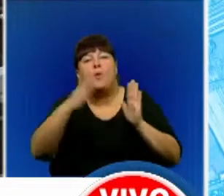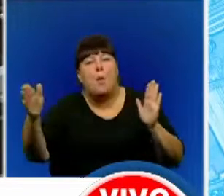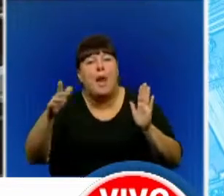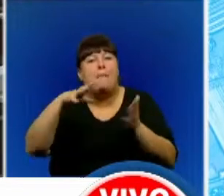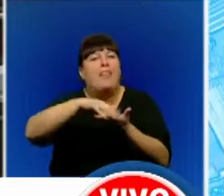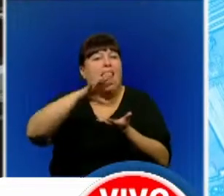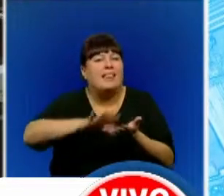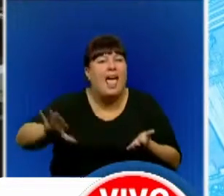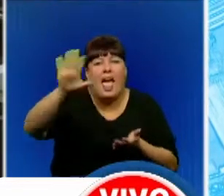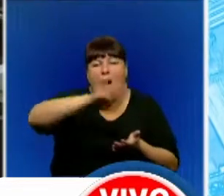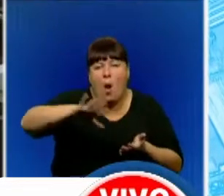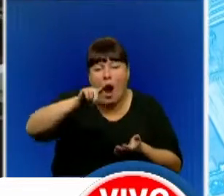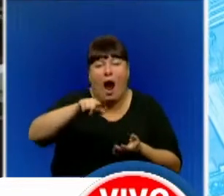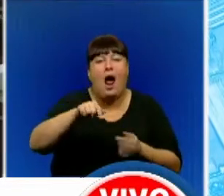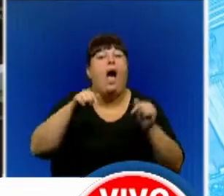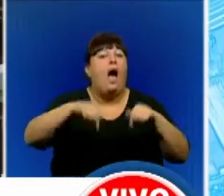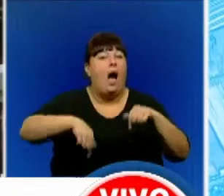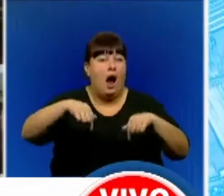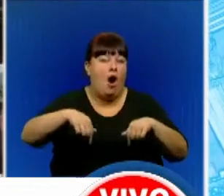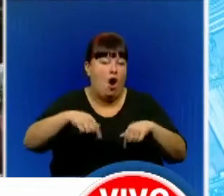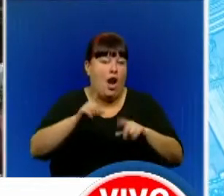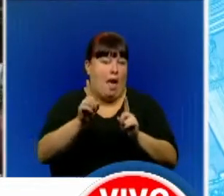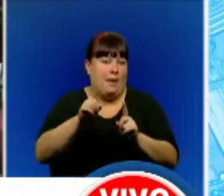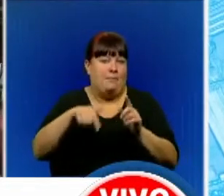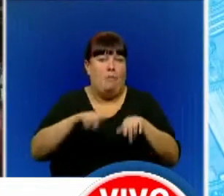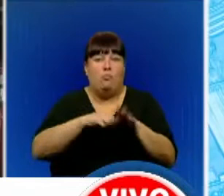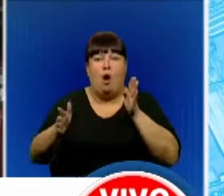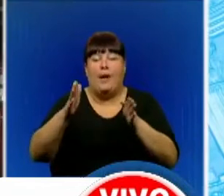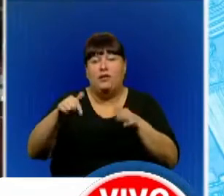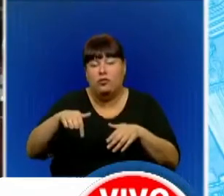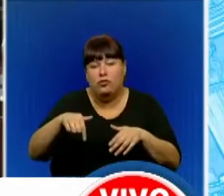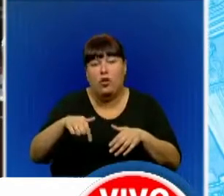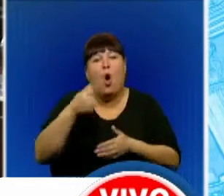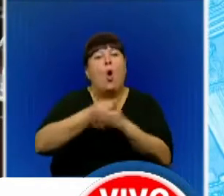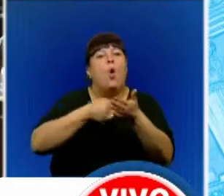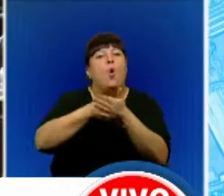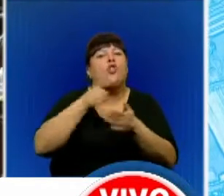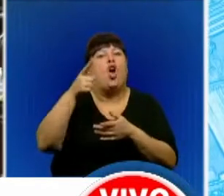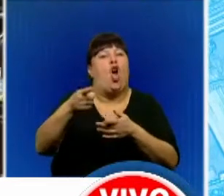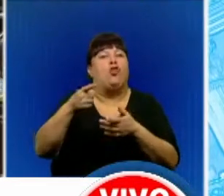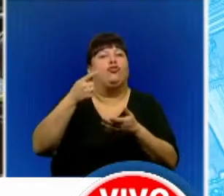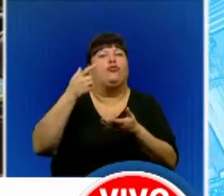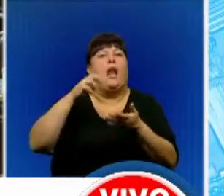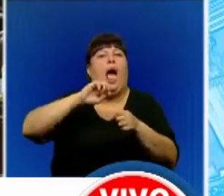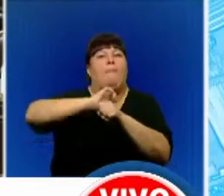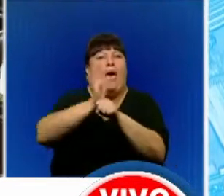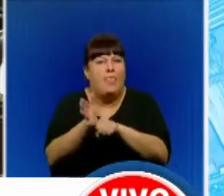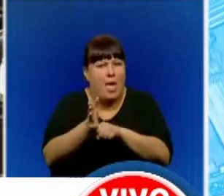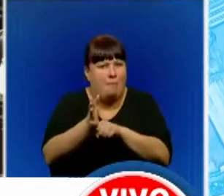su territorio, y hoy, en estas épocas, la lucha contra la adversidad de la pandemia.